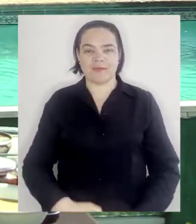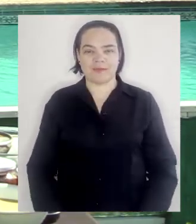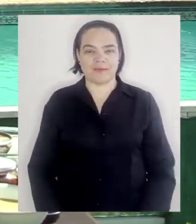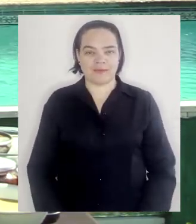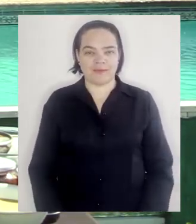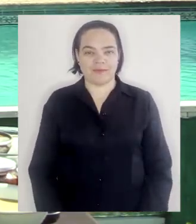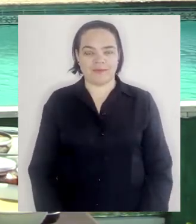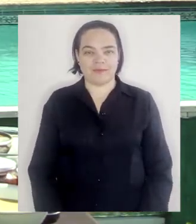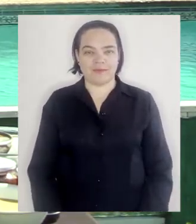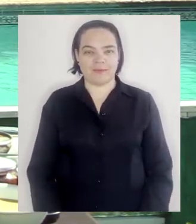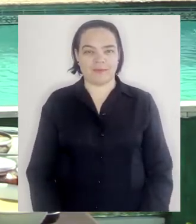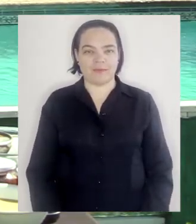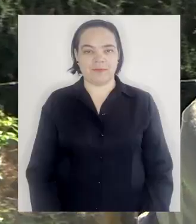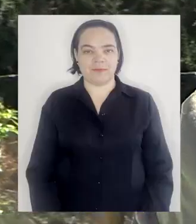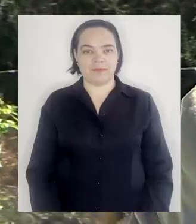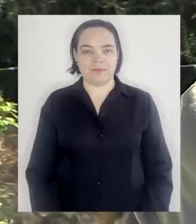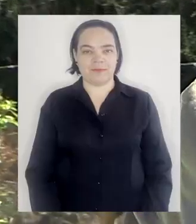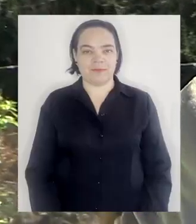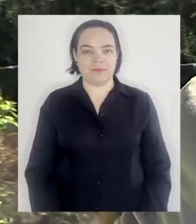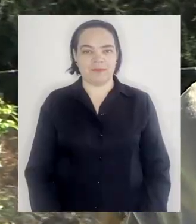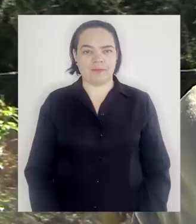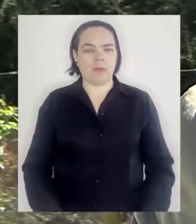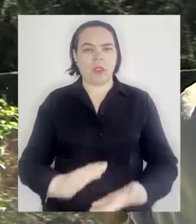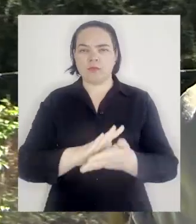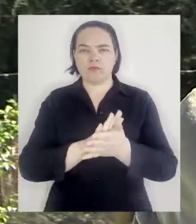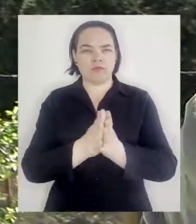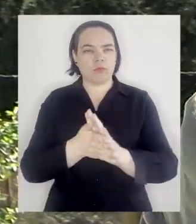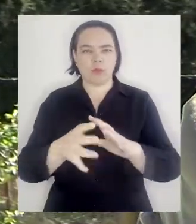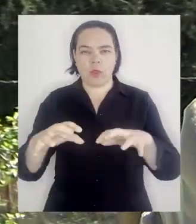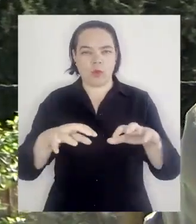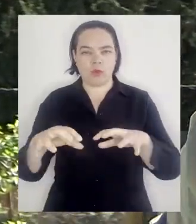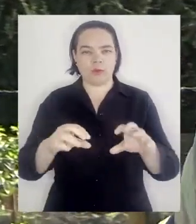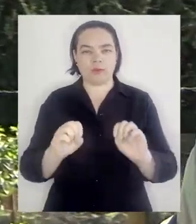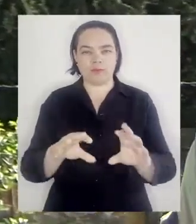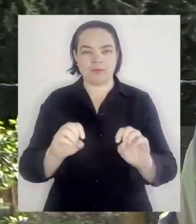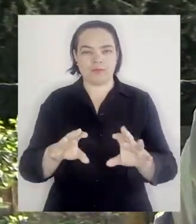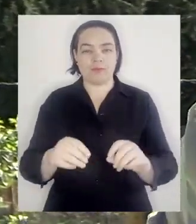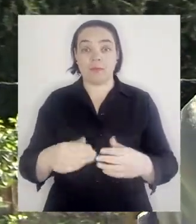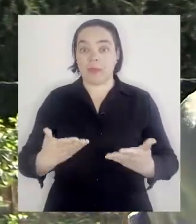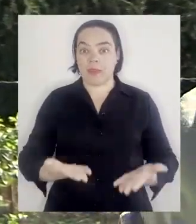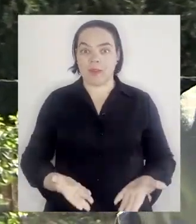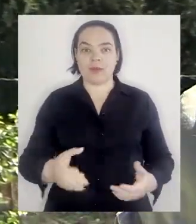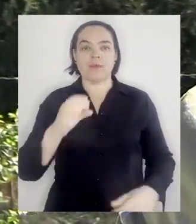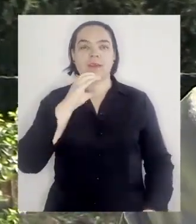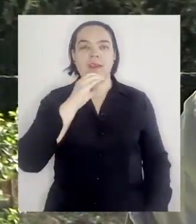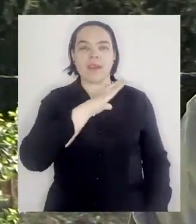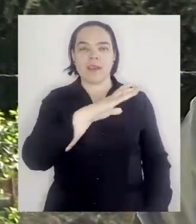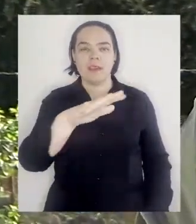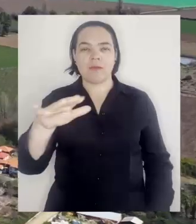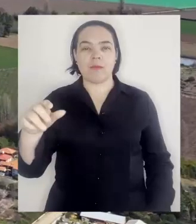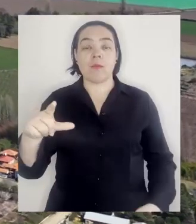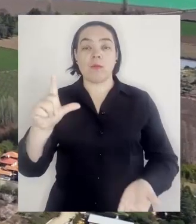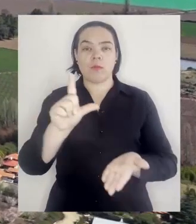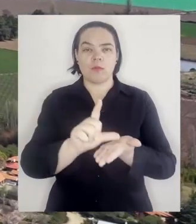dando sin esconder nada. Todos los tips, todas las cositas. Bueno, estamos en el campo, estamos en un